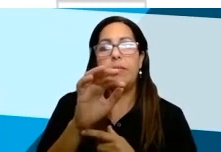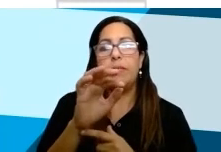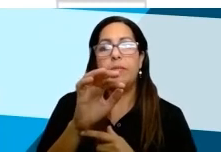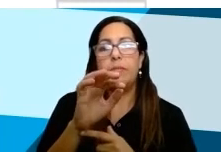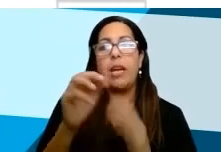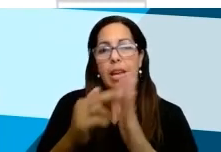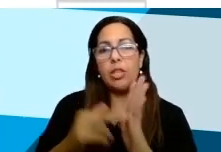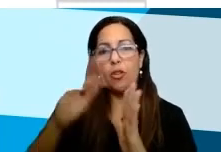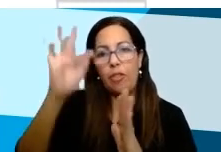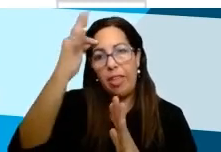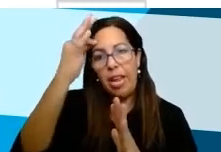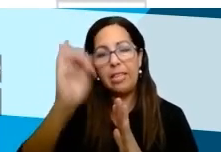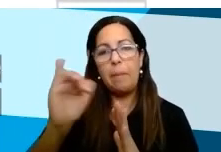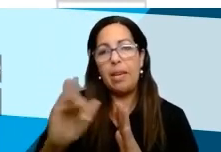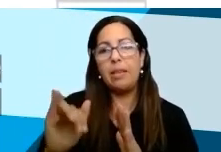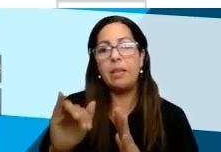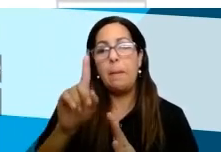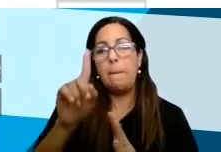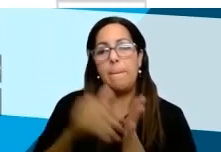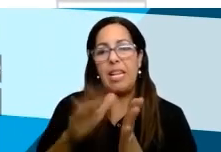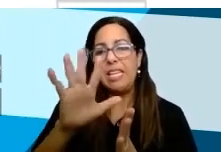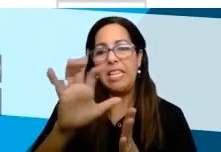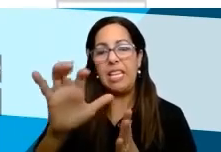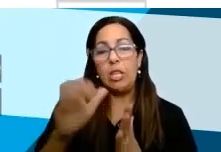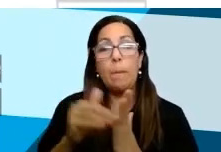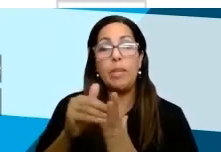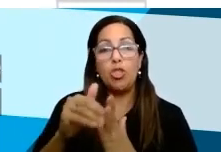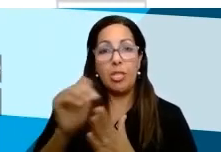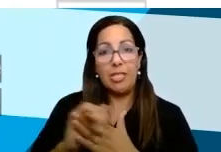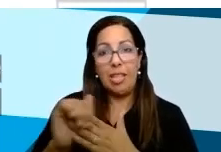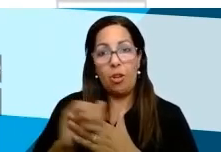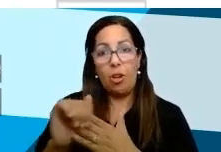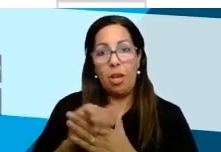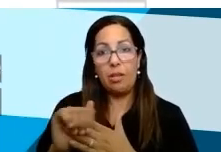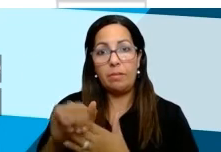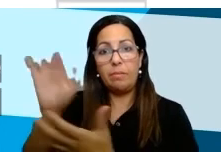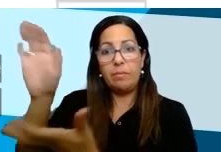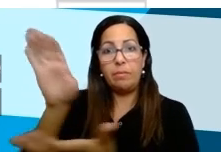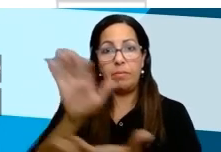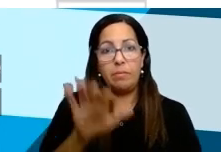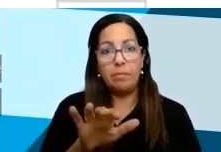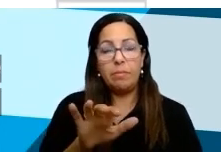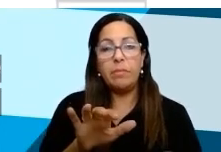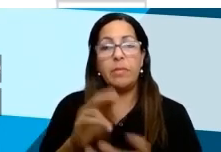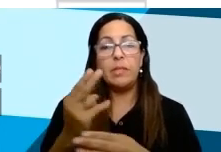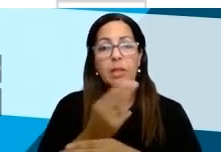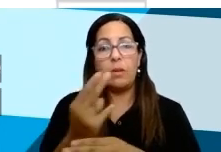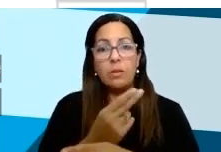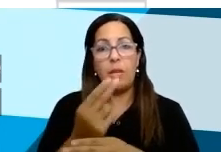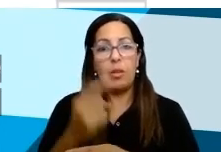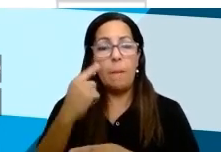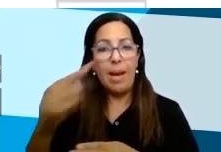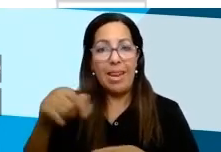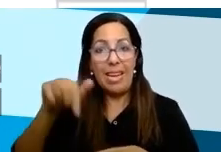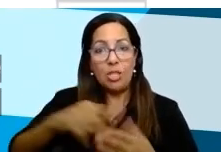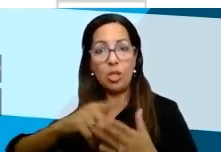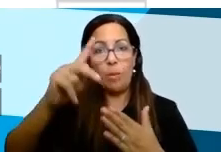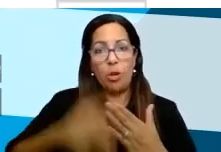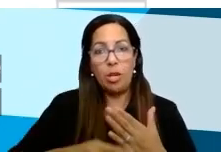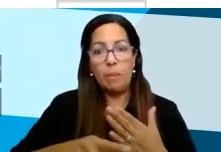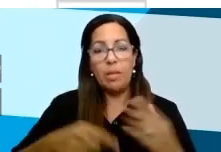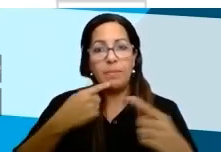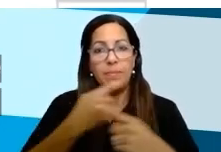recibió $1,500 millones, que actualmente los 1.500 millones de dólares son los que estamos utilizando para lanzar estos programas. De